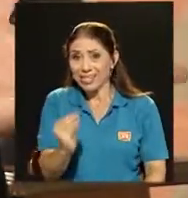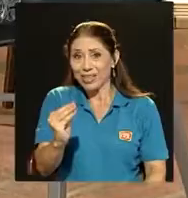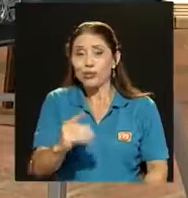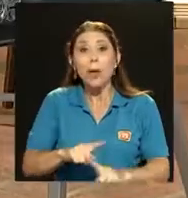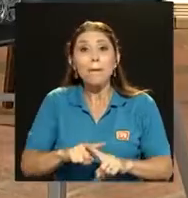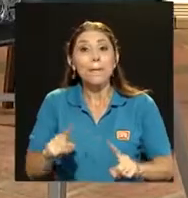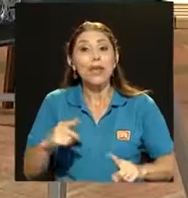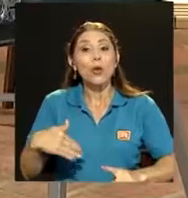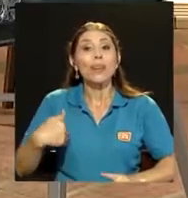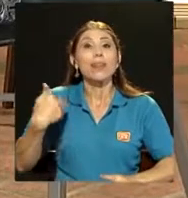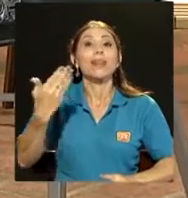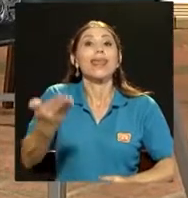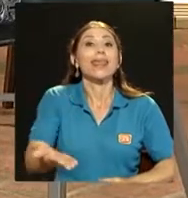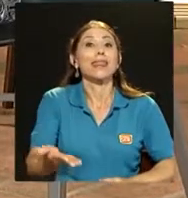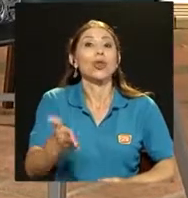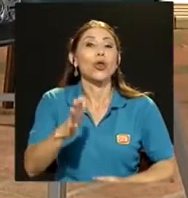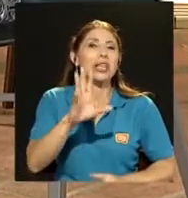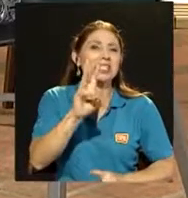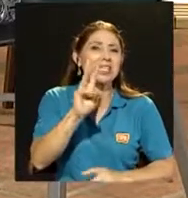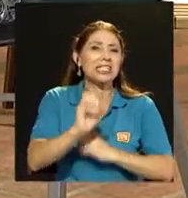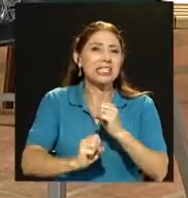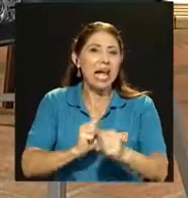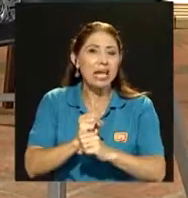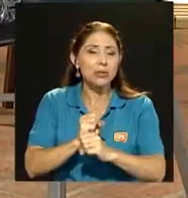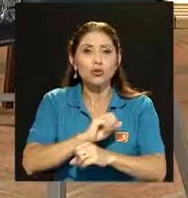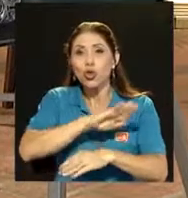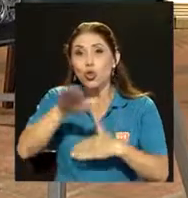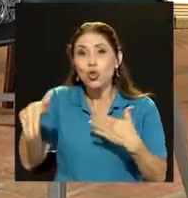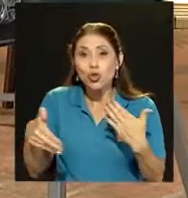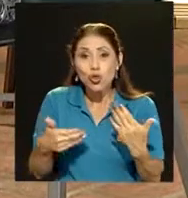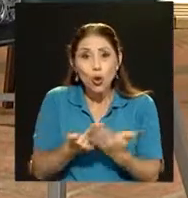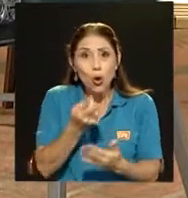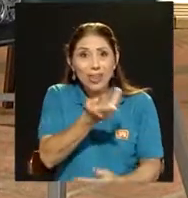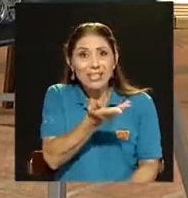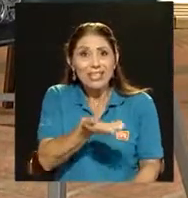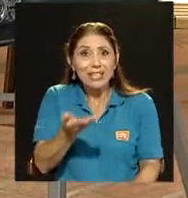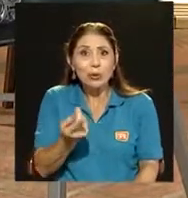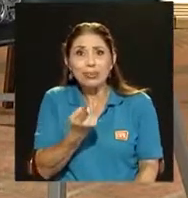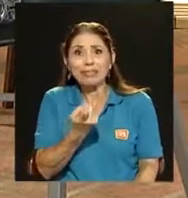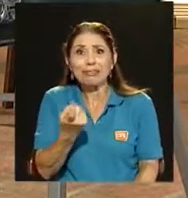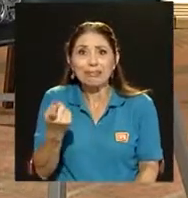6, todas esas cosas las van a empezar a pagar ustedes y